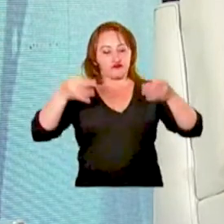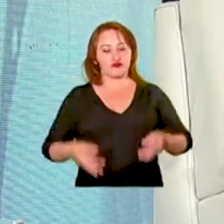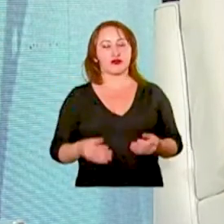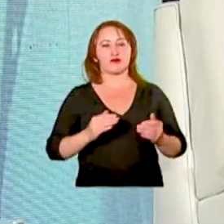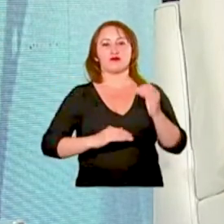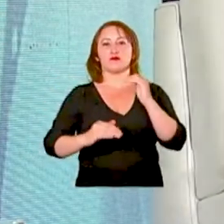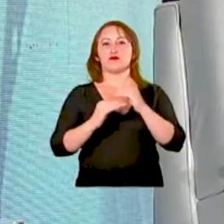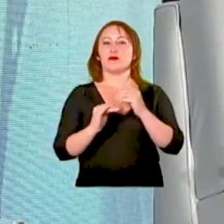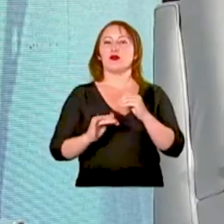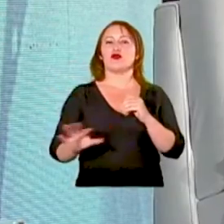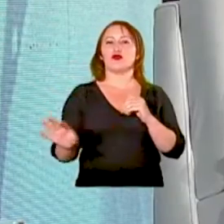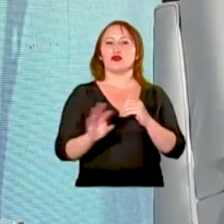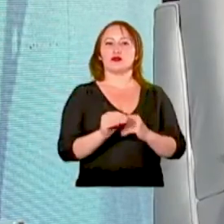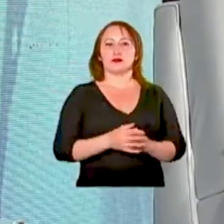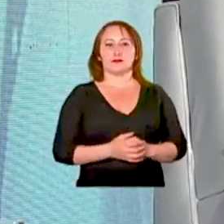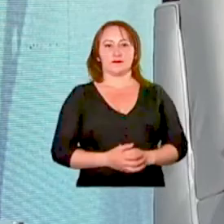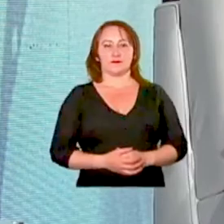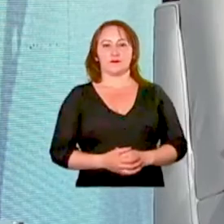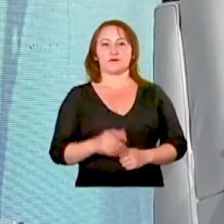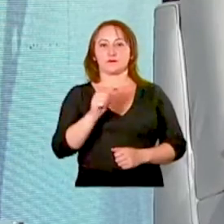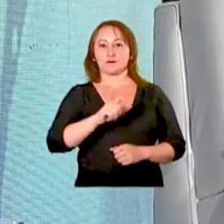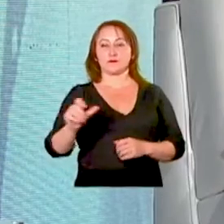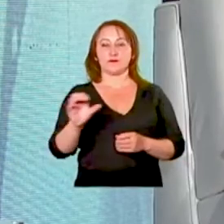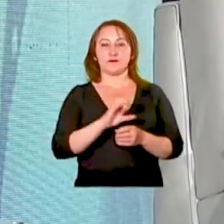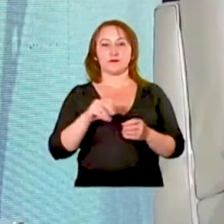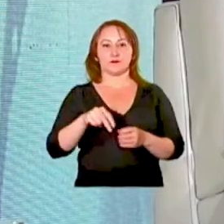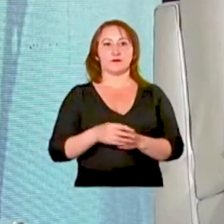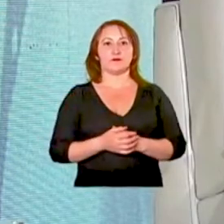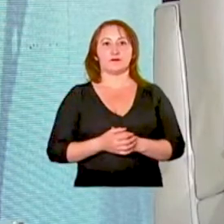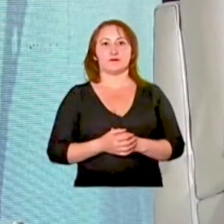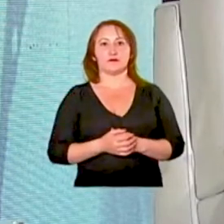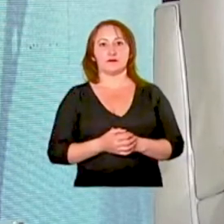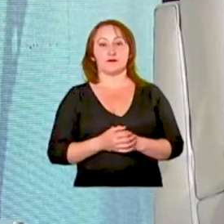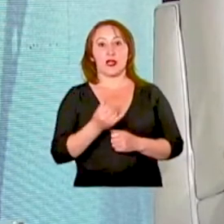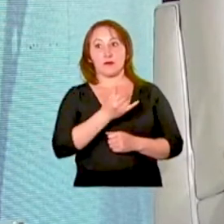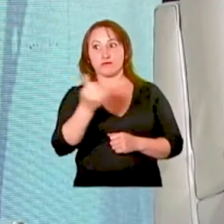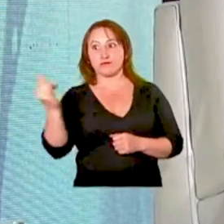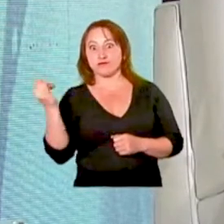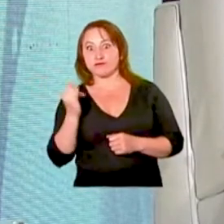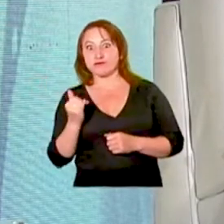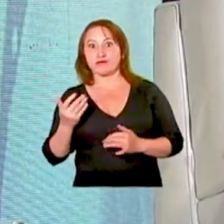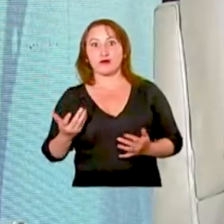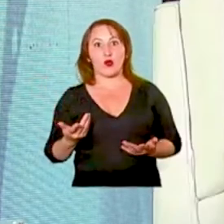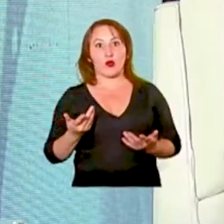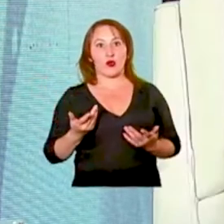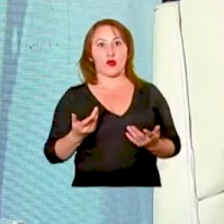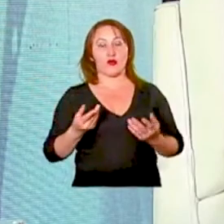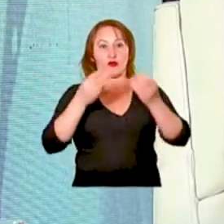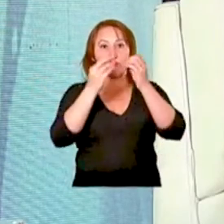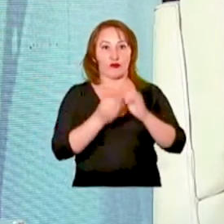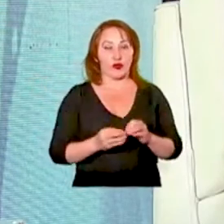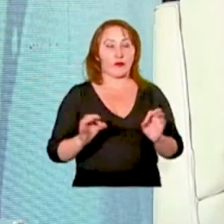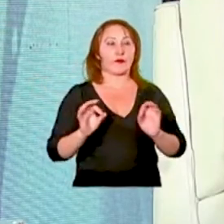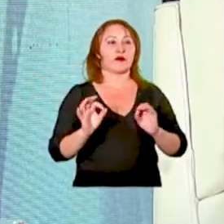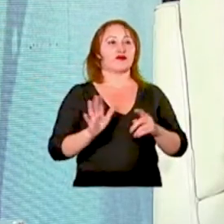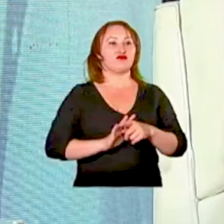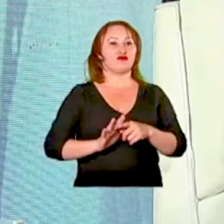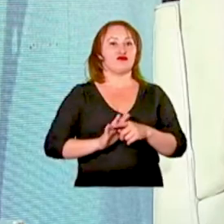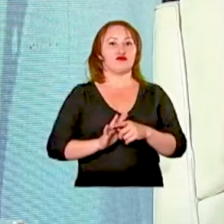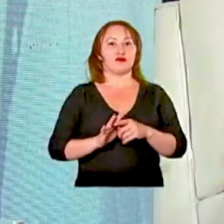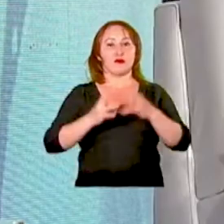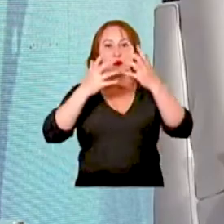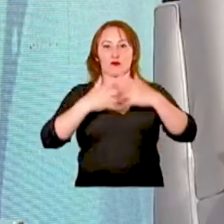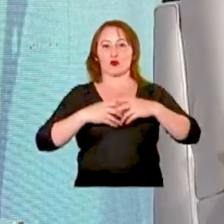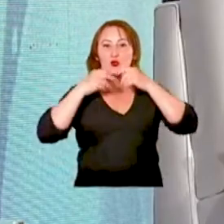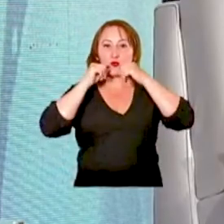en igualdad de condiciones para todos los ciudadanos y que no exista en ese orden formas o ejercicio de la